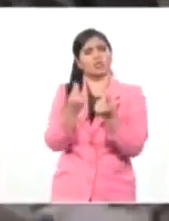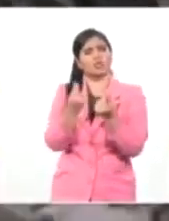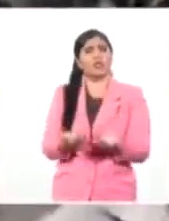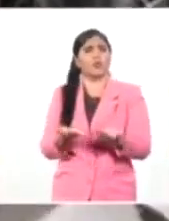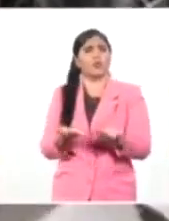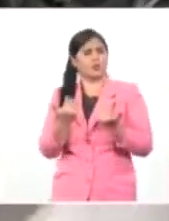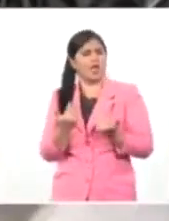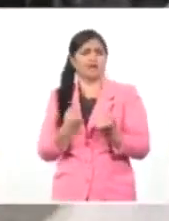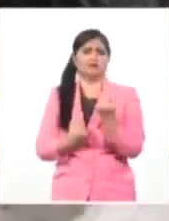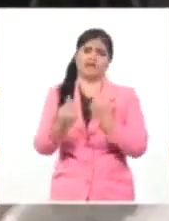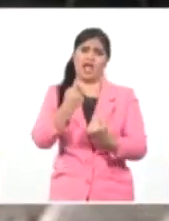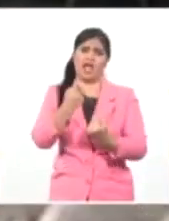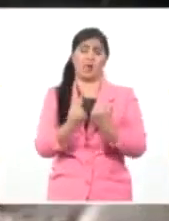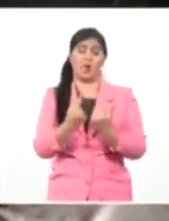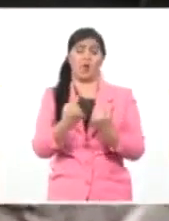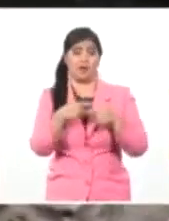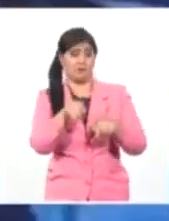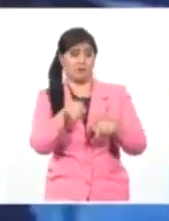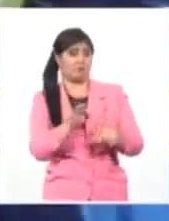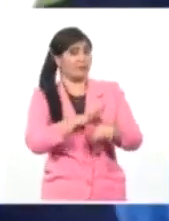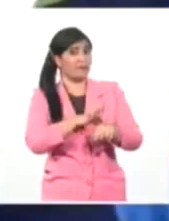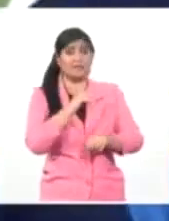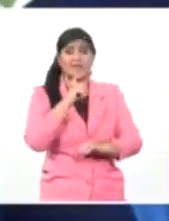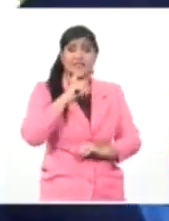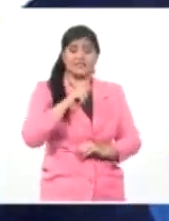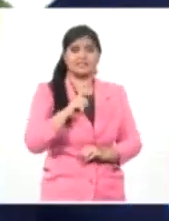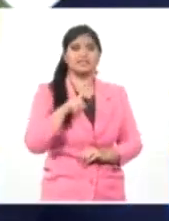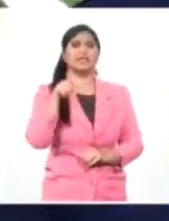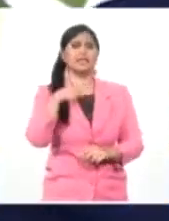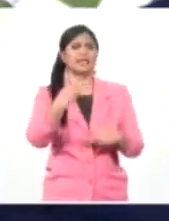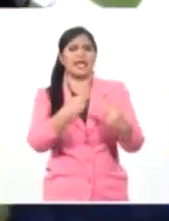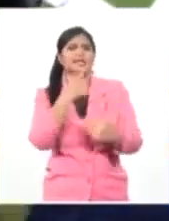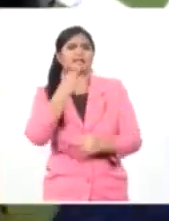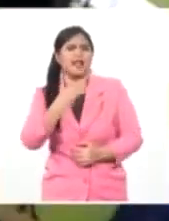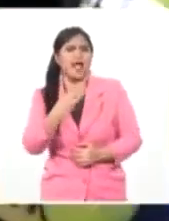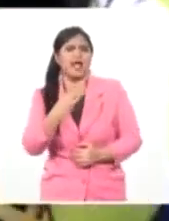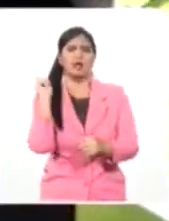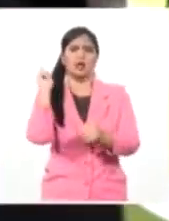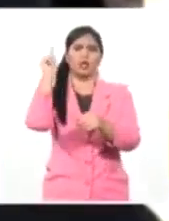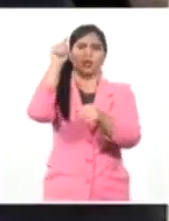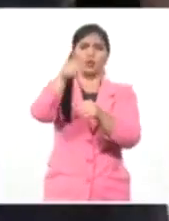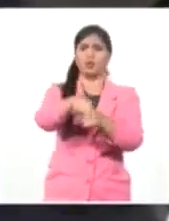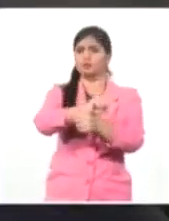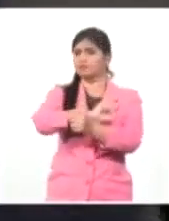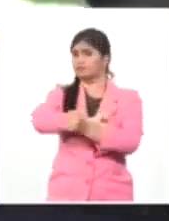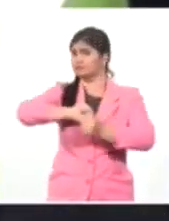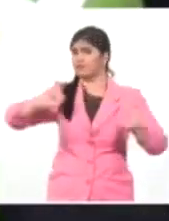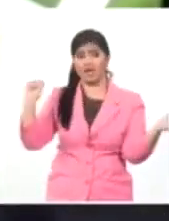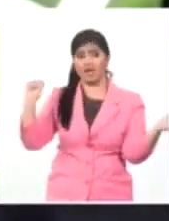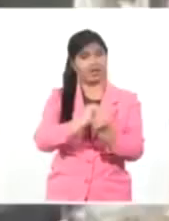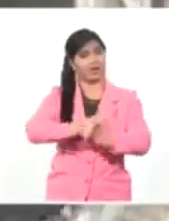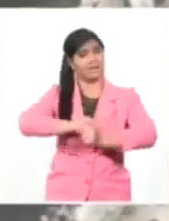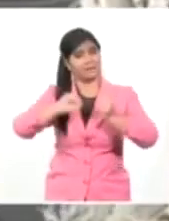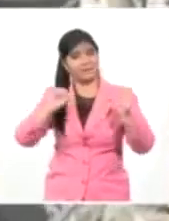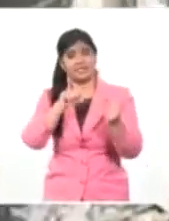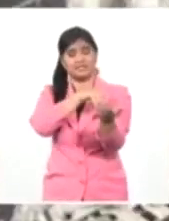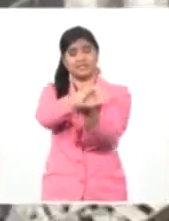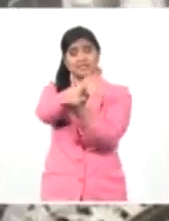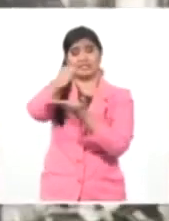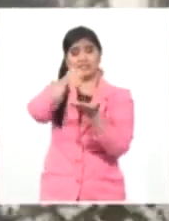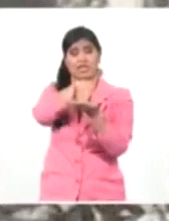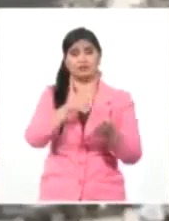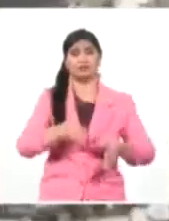terremoto, Israel bombardeó con misiles los barrios residenciales de la capital Damasco. Esta acción